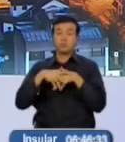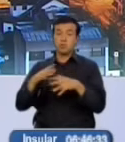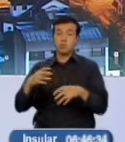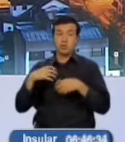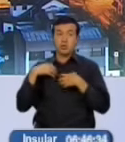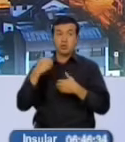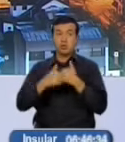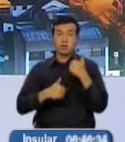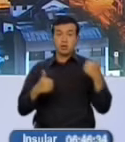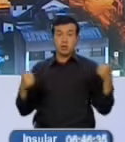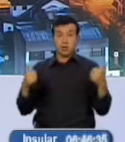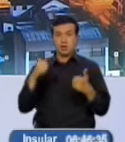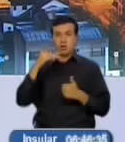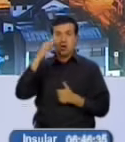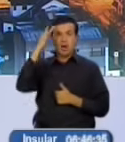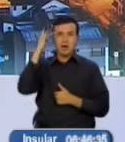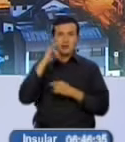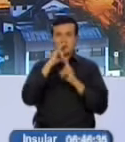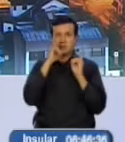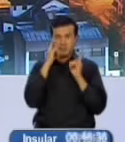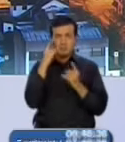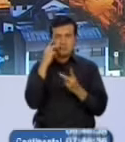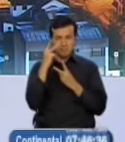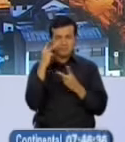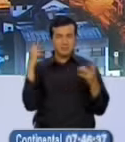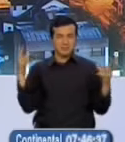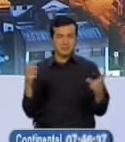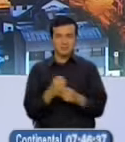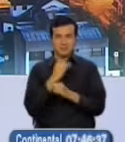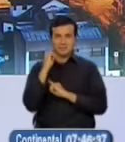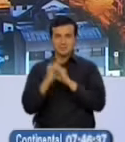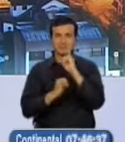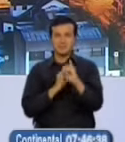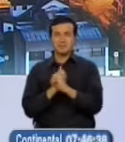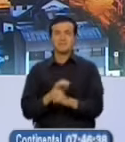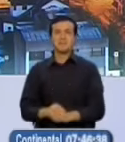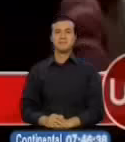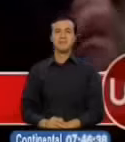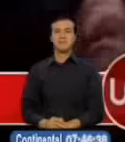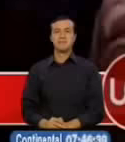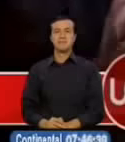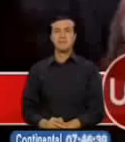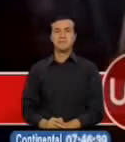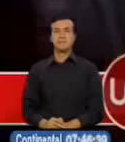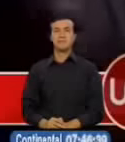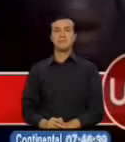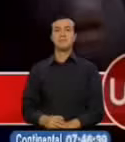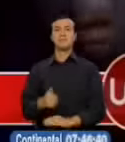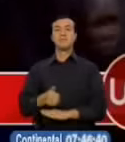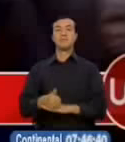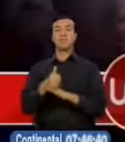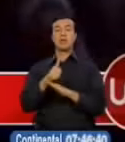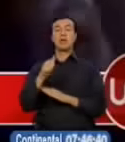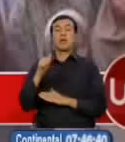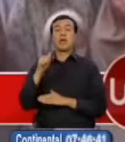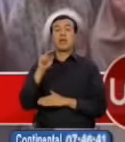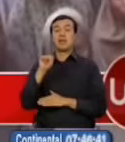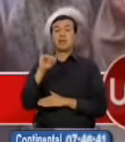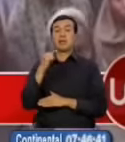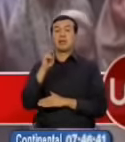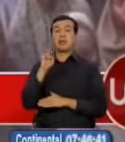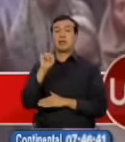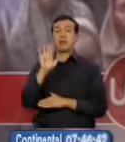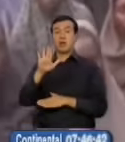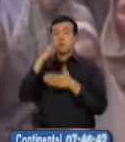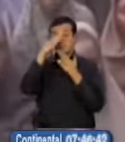del candidato republicano Donald Trump. Aquí nuestro resumen de noticias internacionales. Un alto cargo del gobierno de Nigeria informó que el grupo terrorista